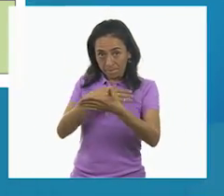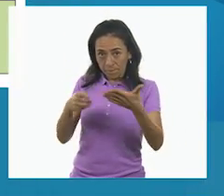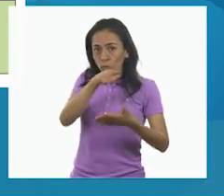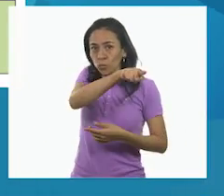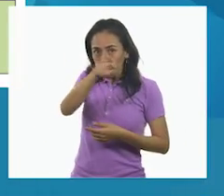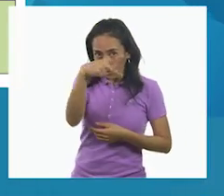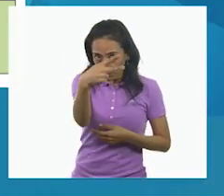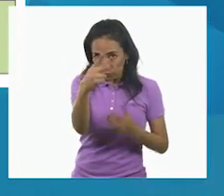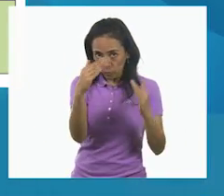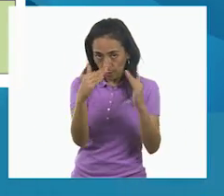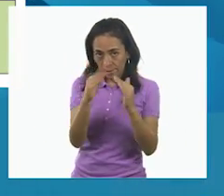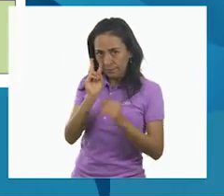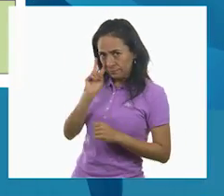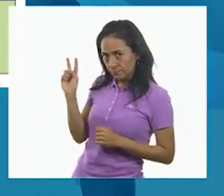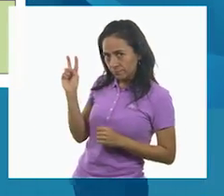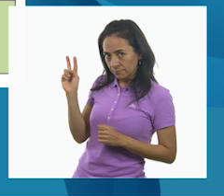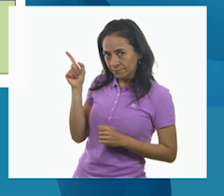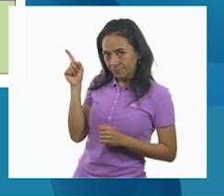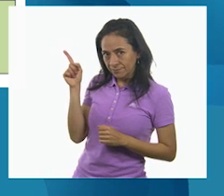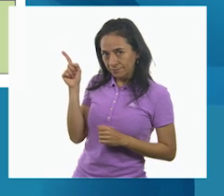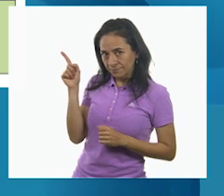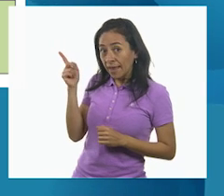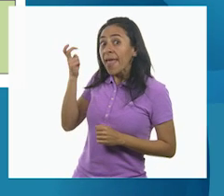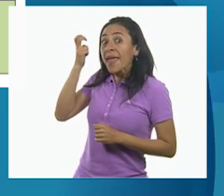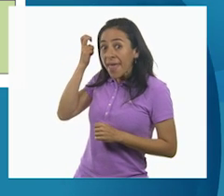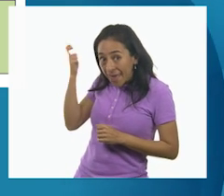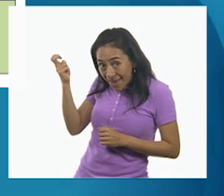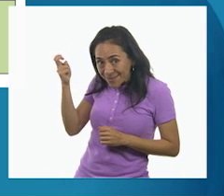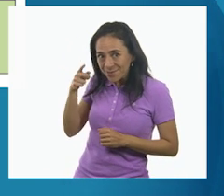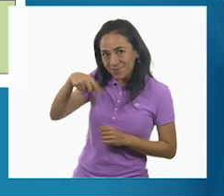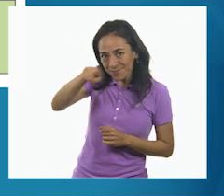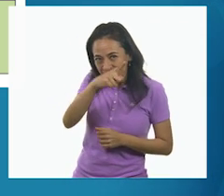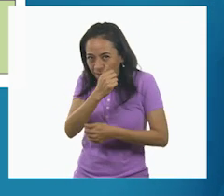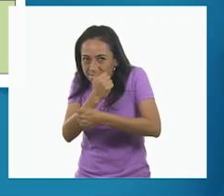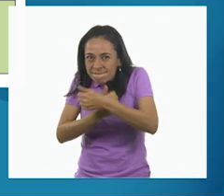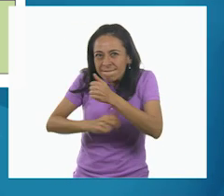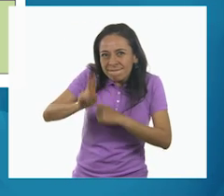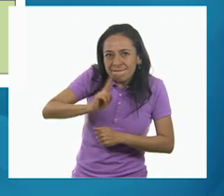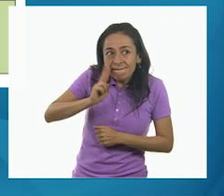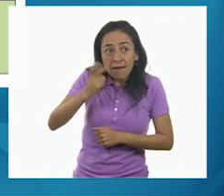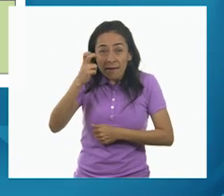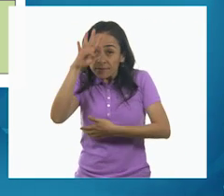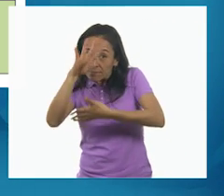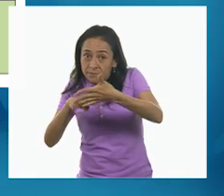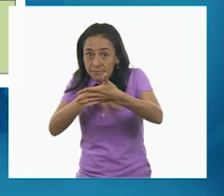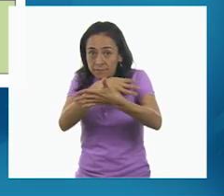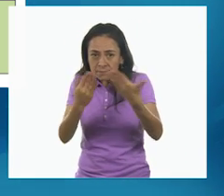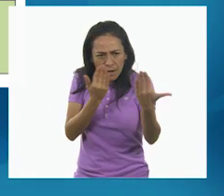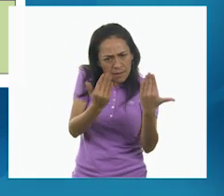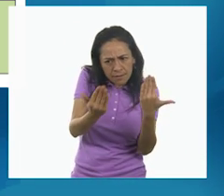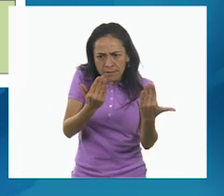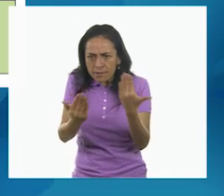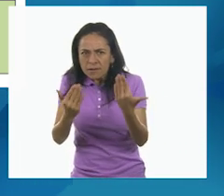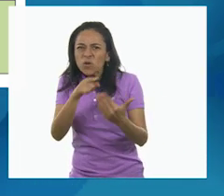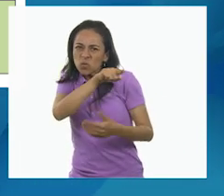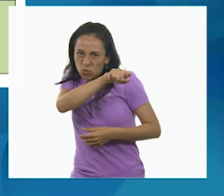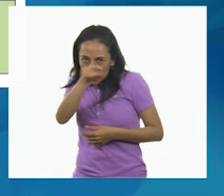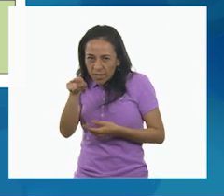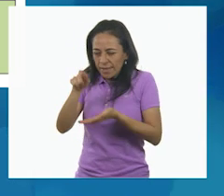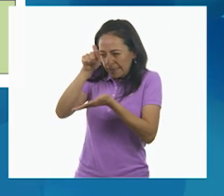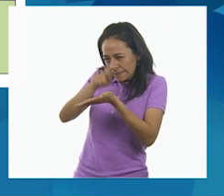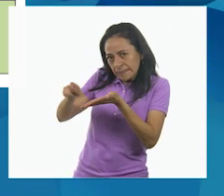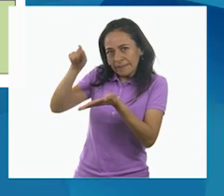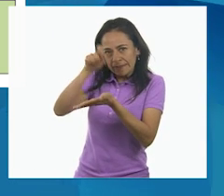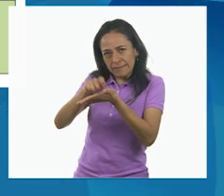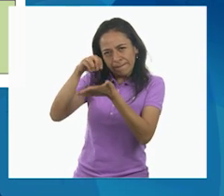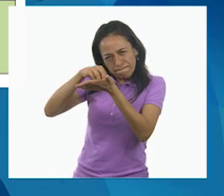casa. Y ese es justamente el reto. Van a llenar este cuadro comparativo, donde van a